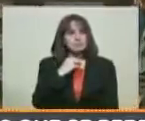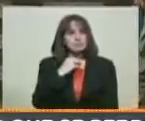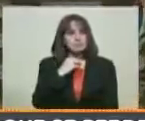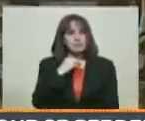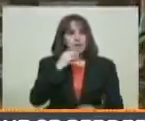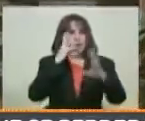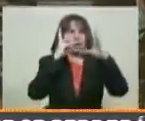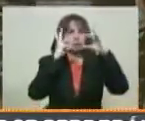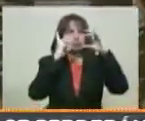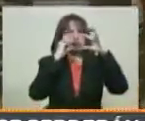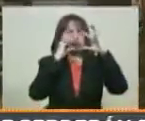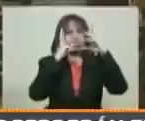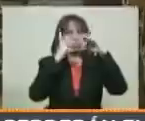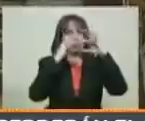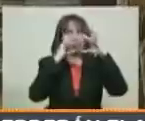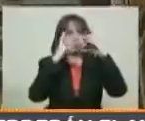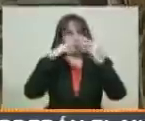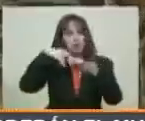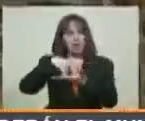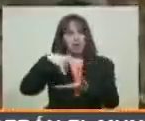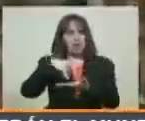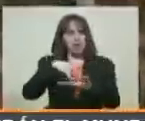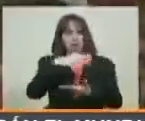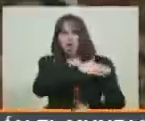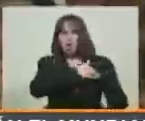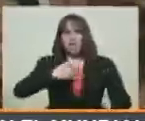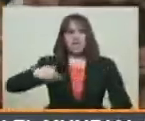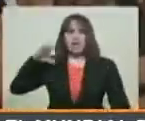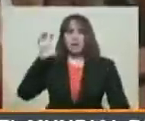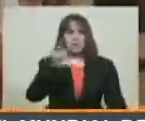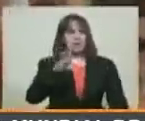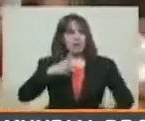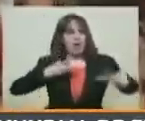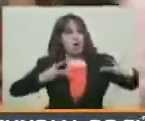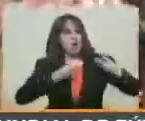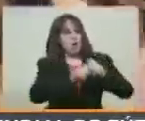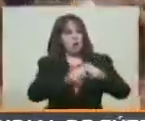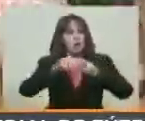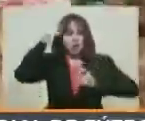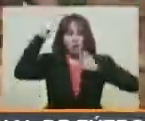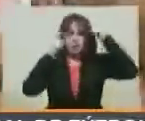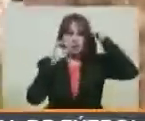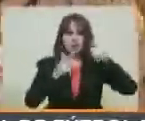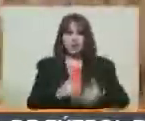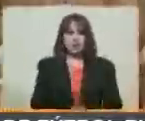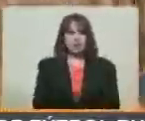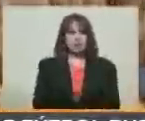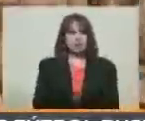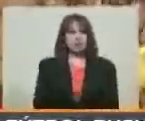es la señal. Los que quieran patria, vengan conmigo.